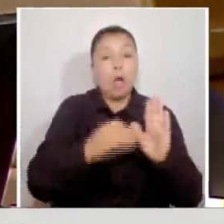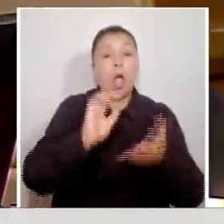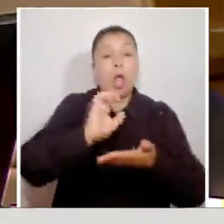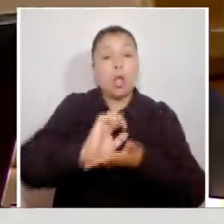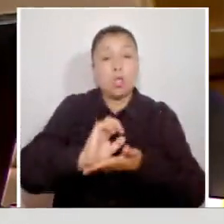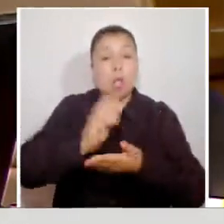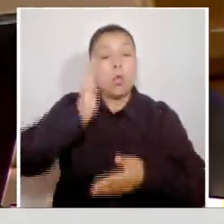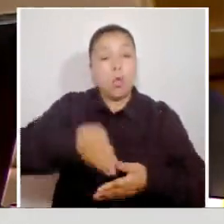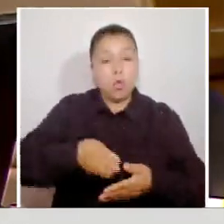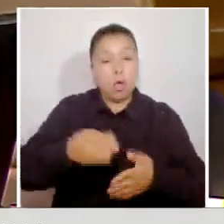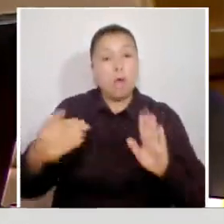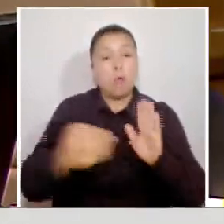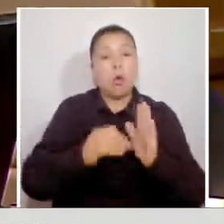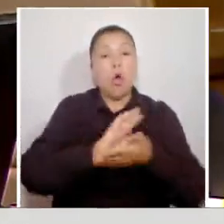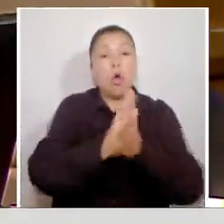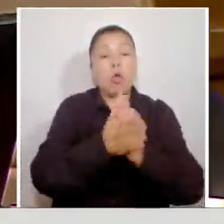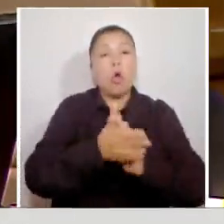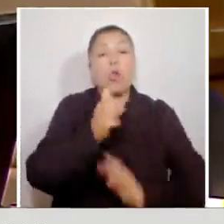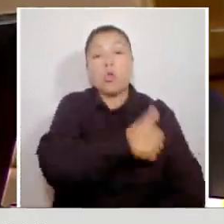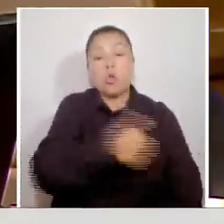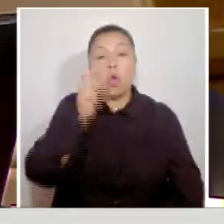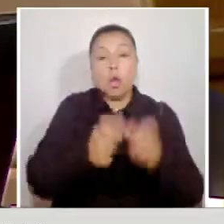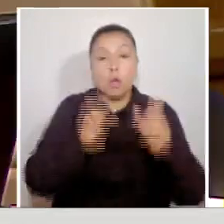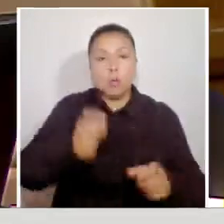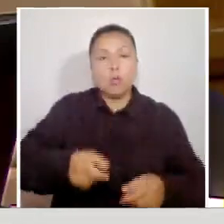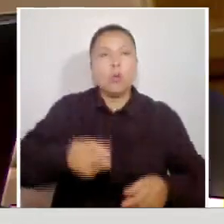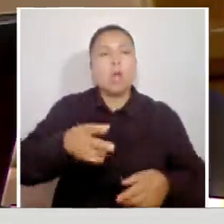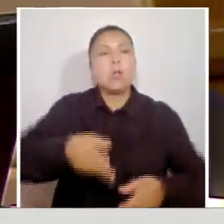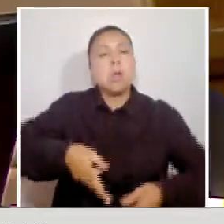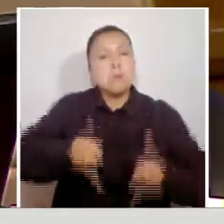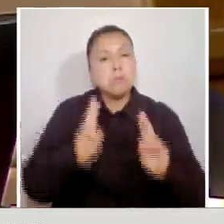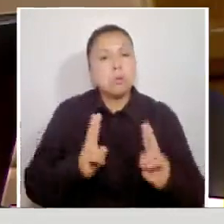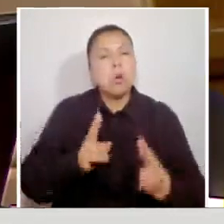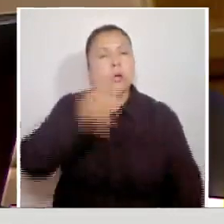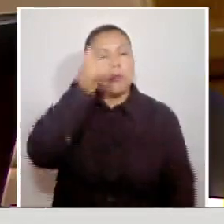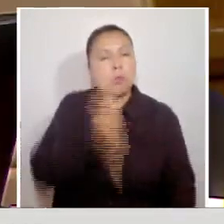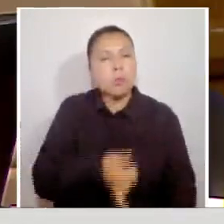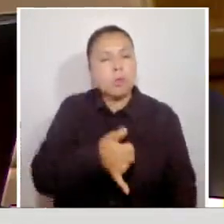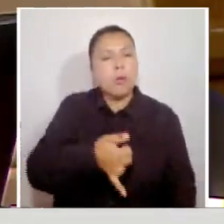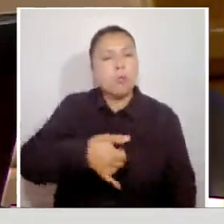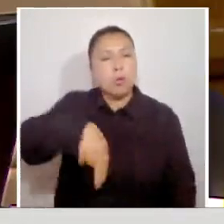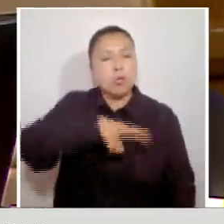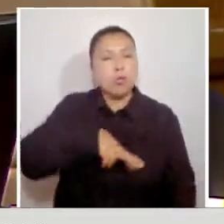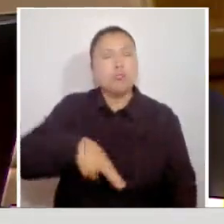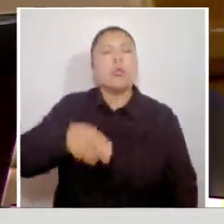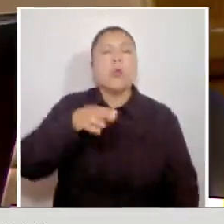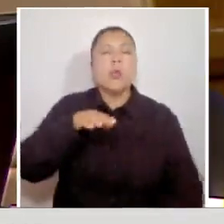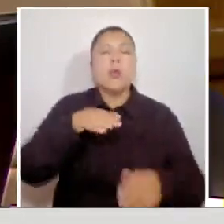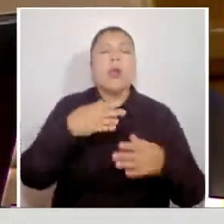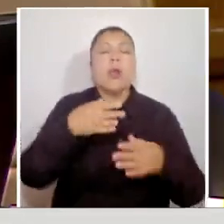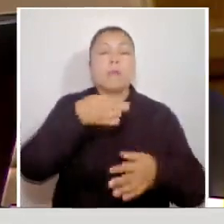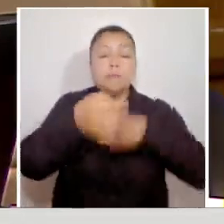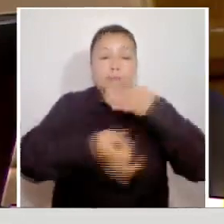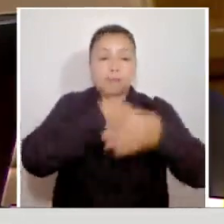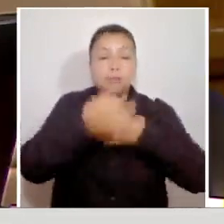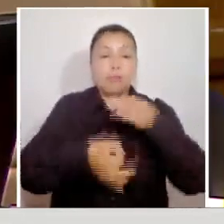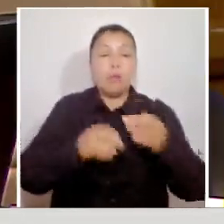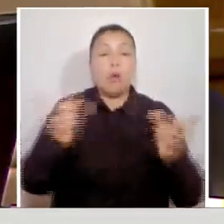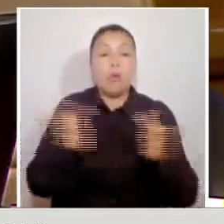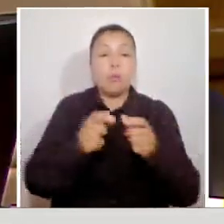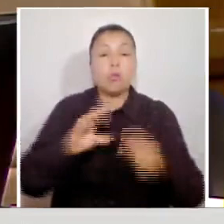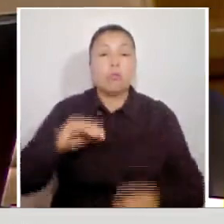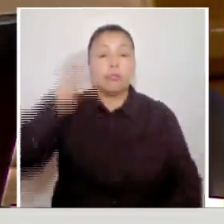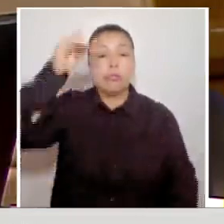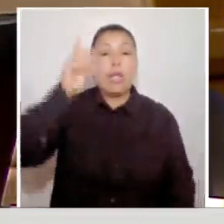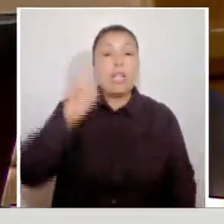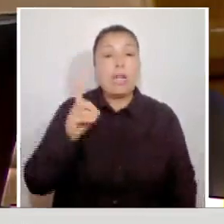todas las personas tienen que ser sujetos de derecho en este país como siempre hemos insistido en la comisión de personas mayores y discapacidad